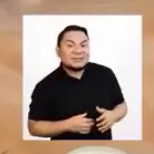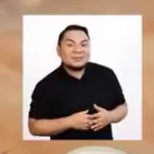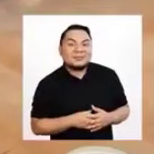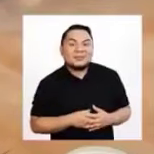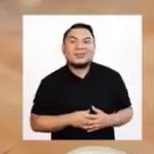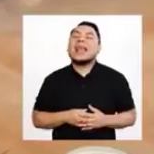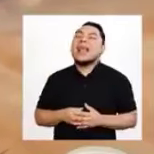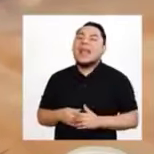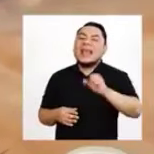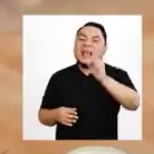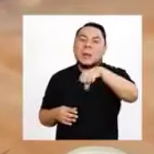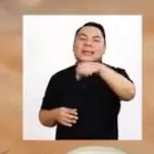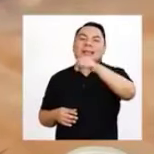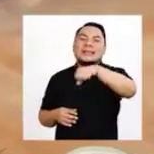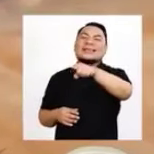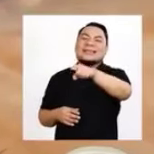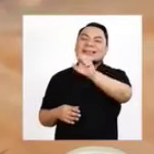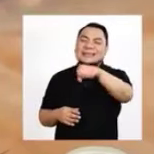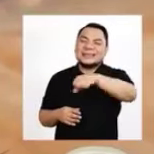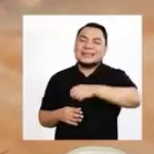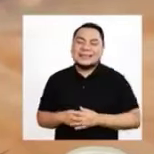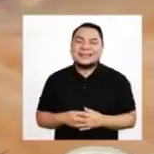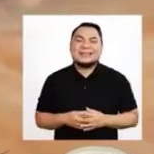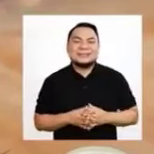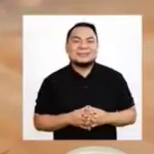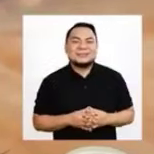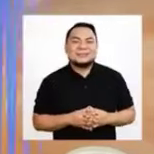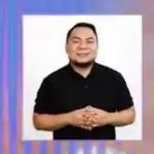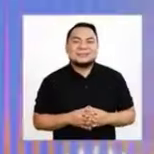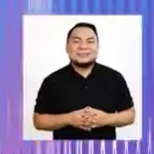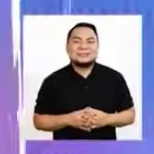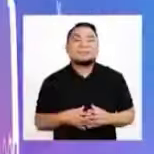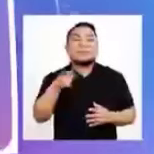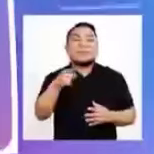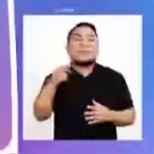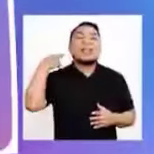¿verdad? ¡Sí, Tete!